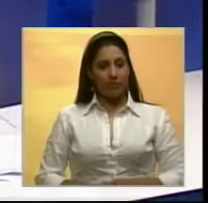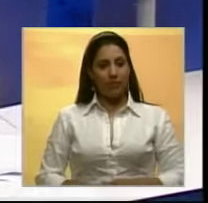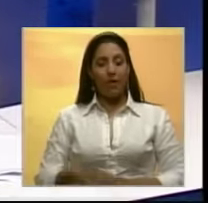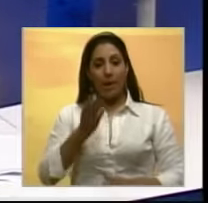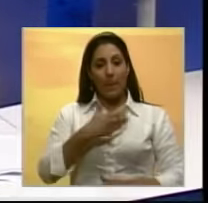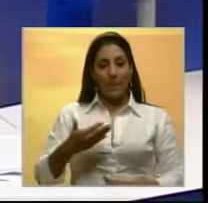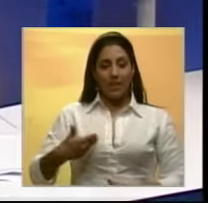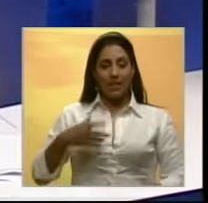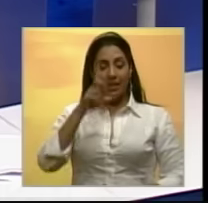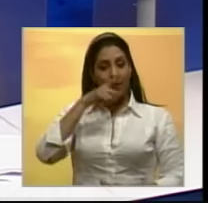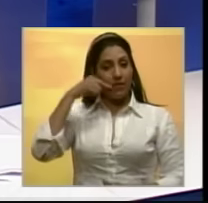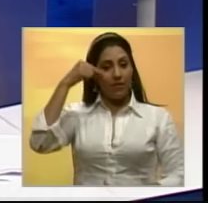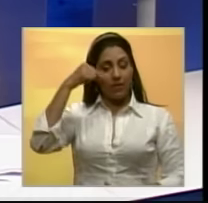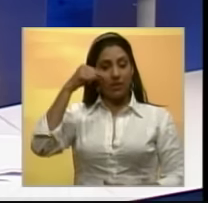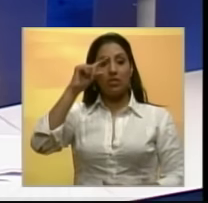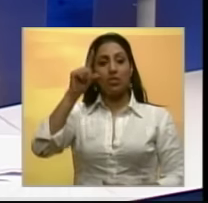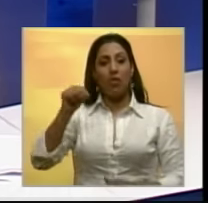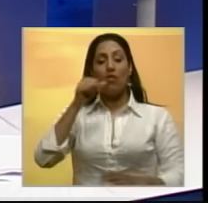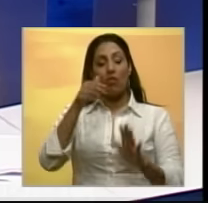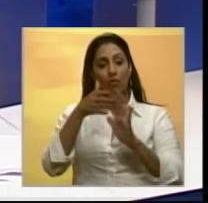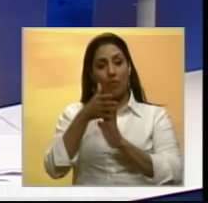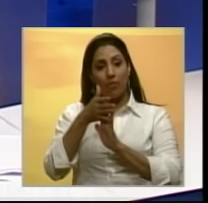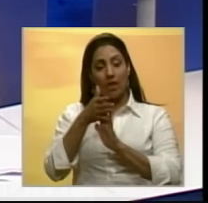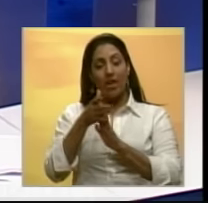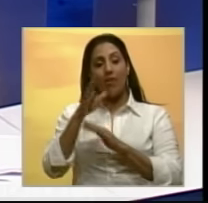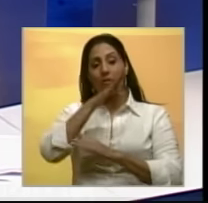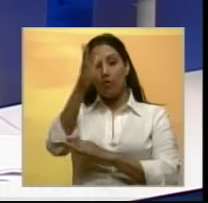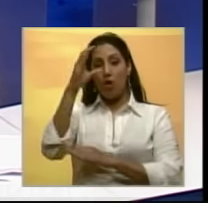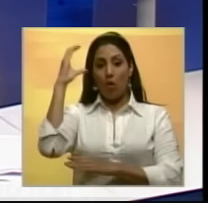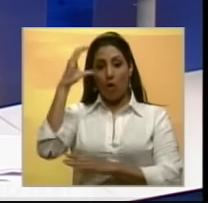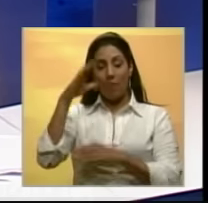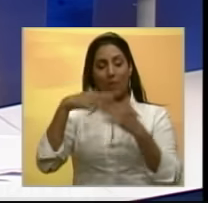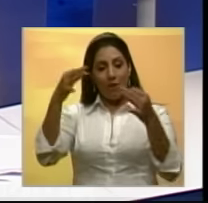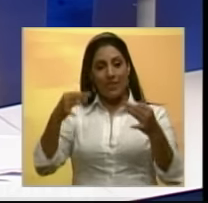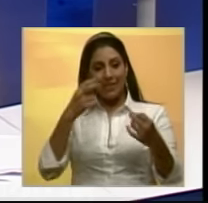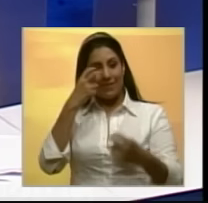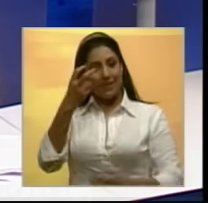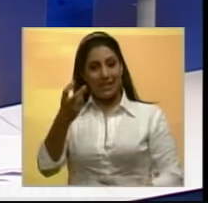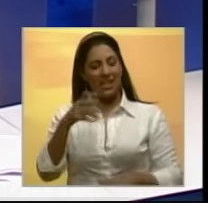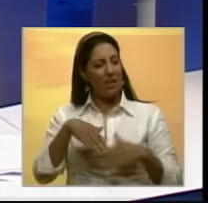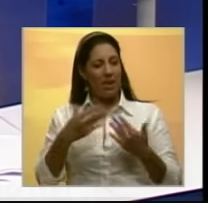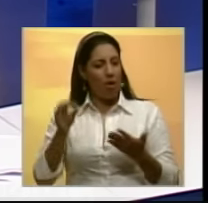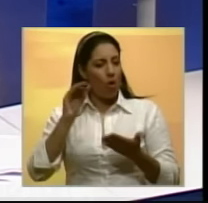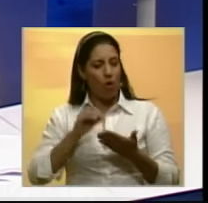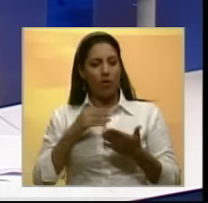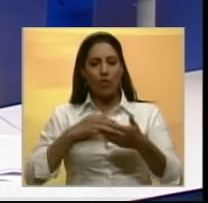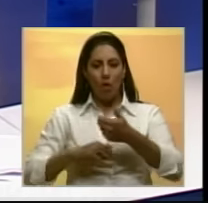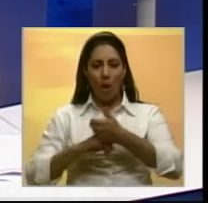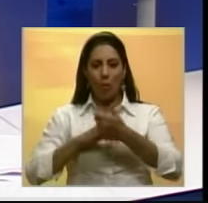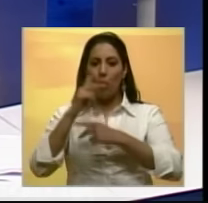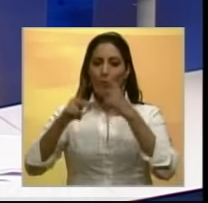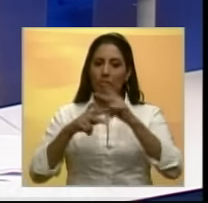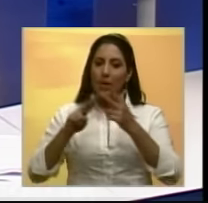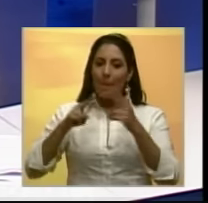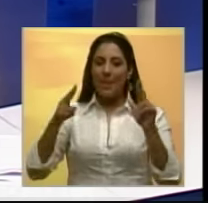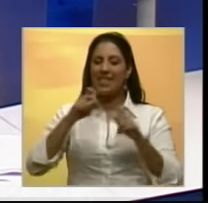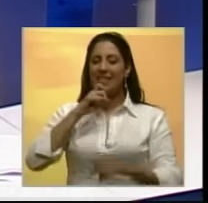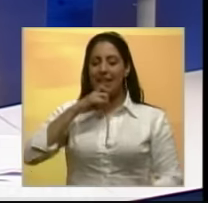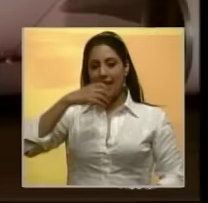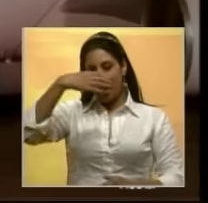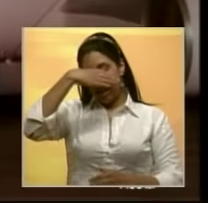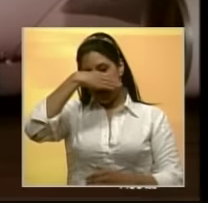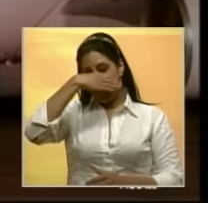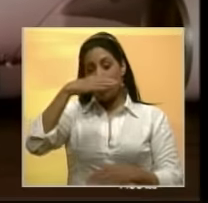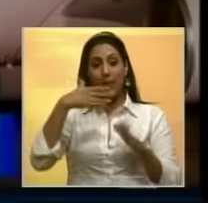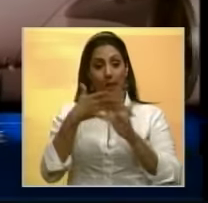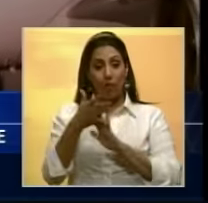El presidente de Francia, François Hollande, está en Colombia para una visita oficial en la que ratificará su apoyo al proceso de paz con las FARC. El